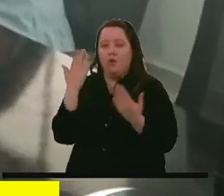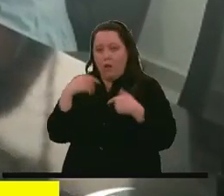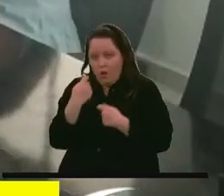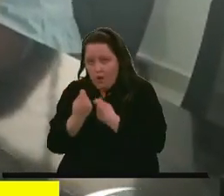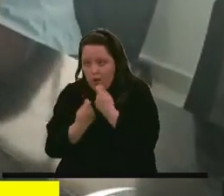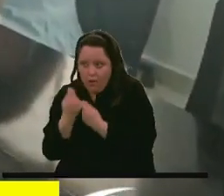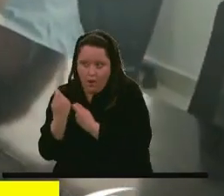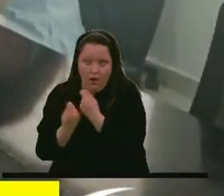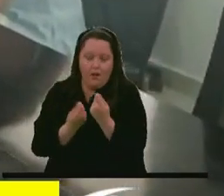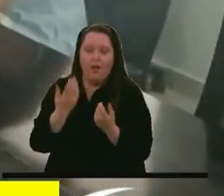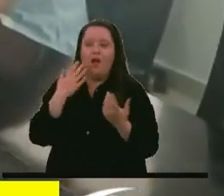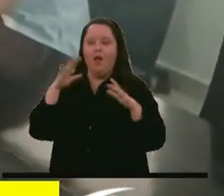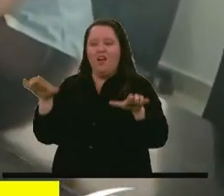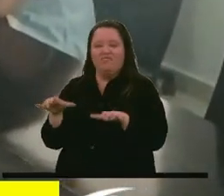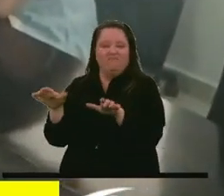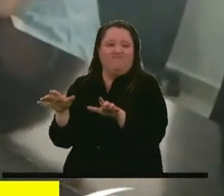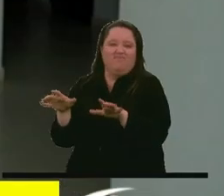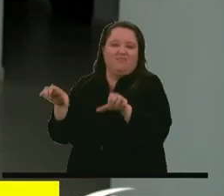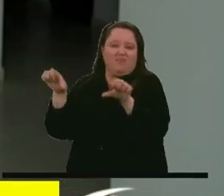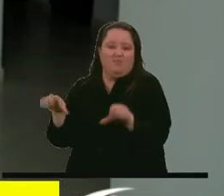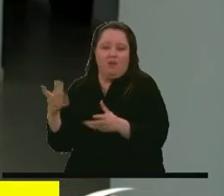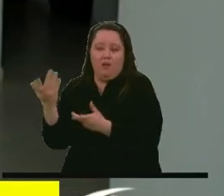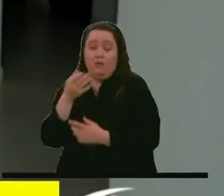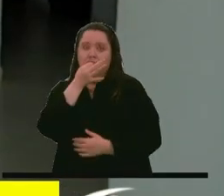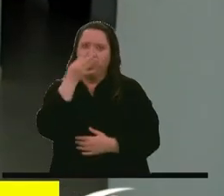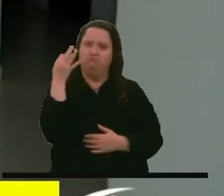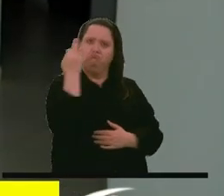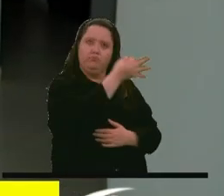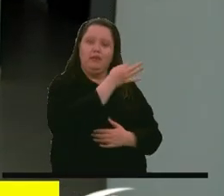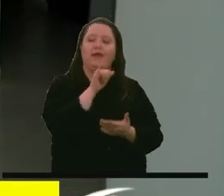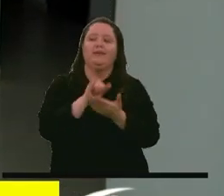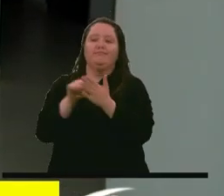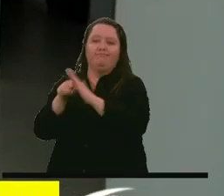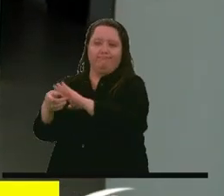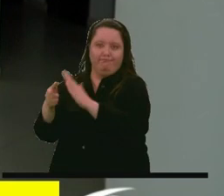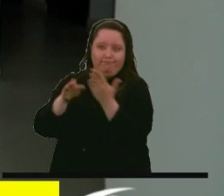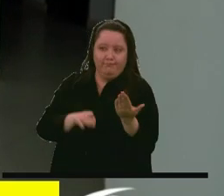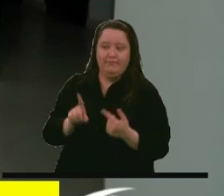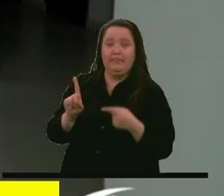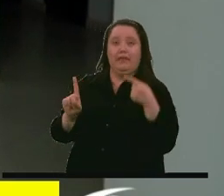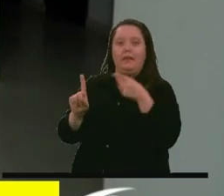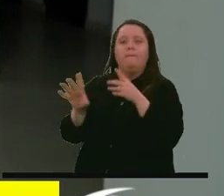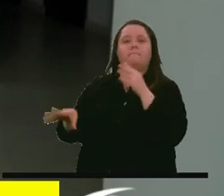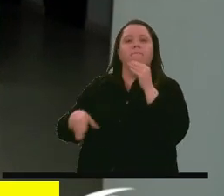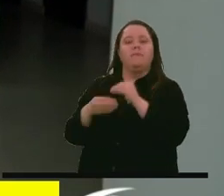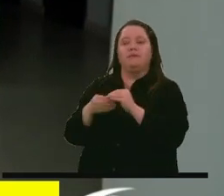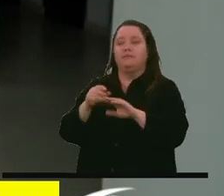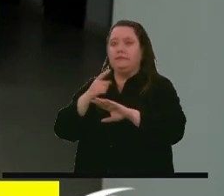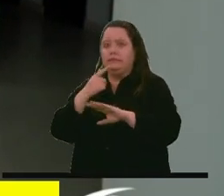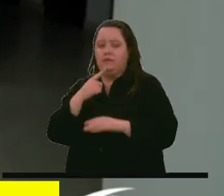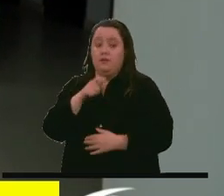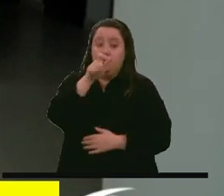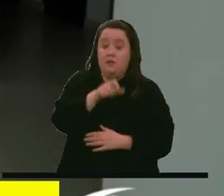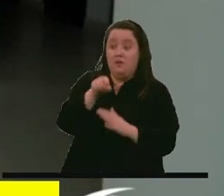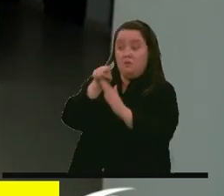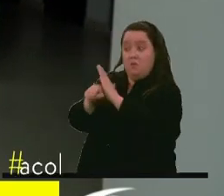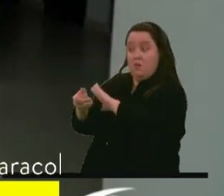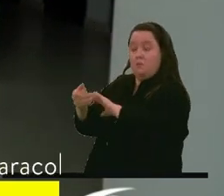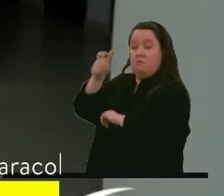y delincuencia común en este sector. Acaban también de informar la asignación de una recompensa hasta de 10 millones de